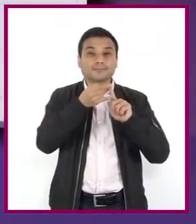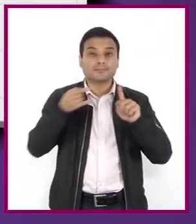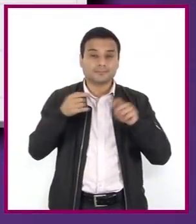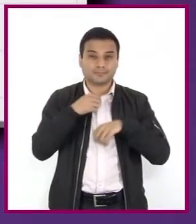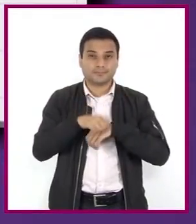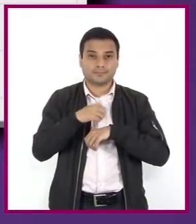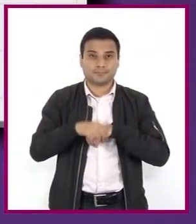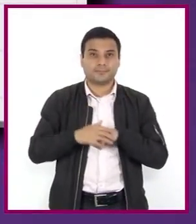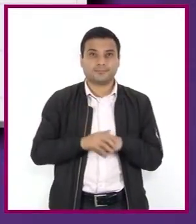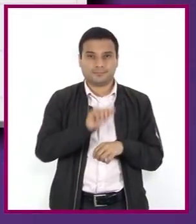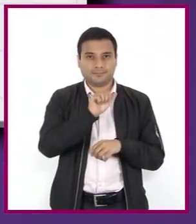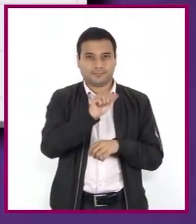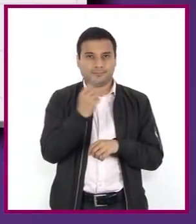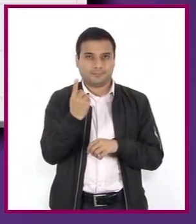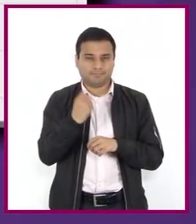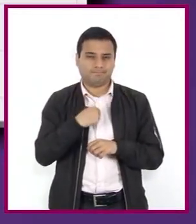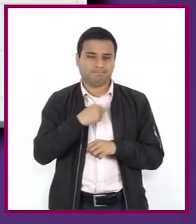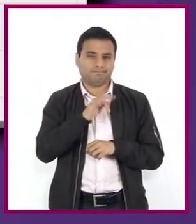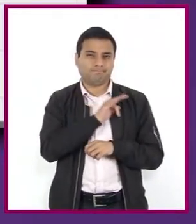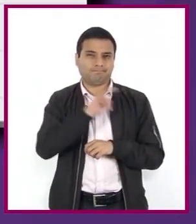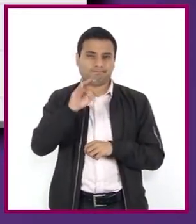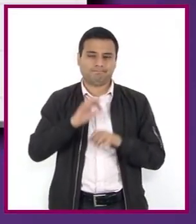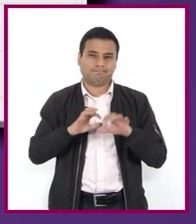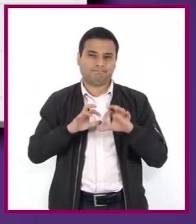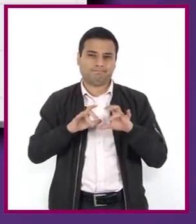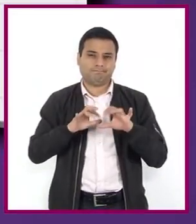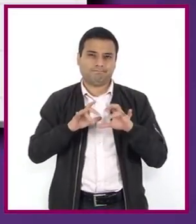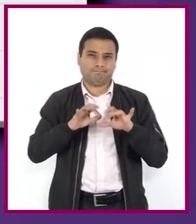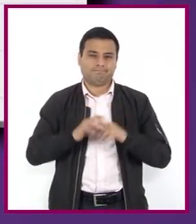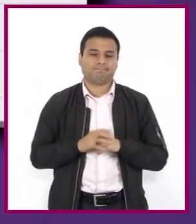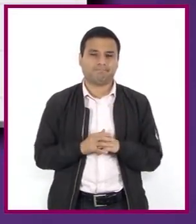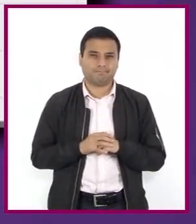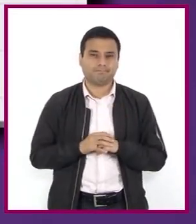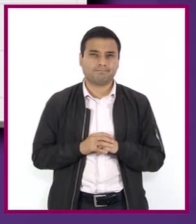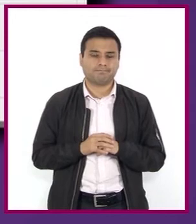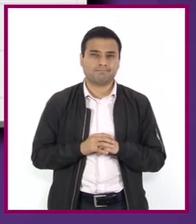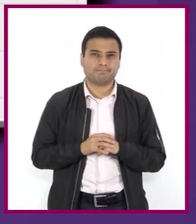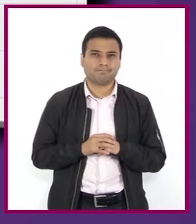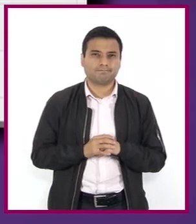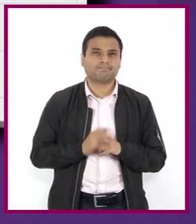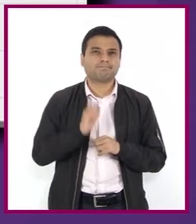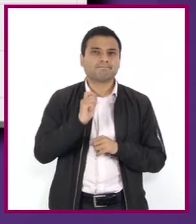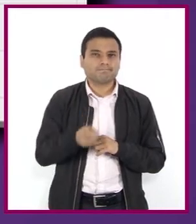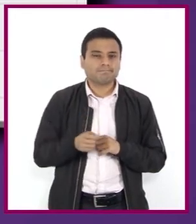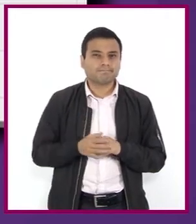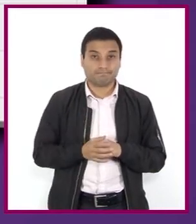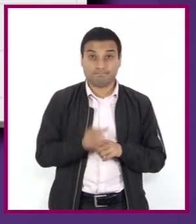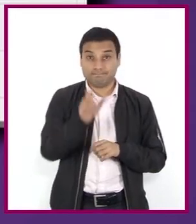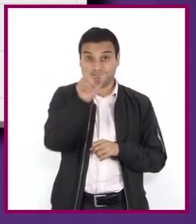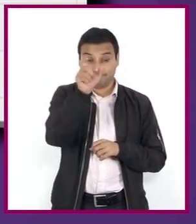la celda A1 podemos escribir una etiqueta de texto que indique que los valores de esa columna corresponden a